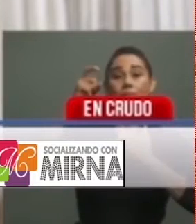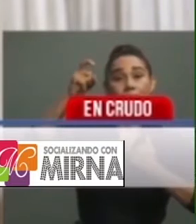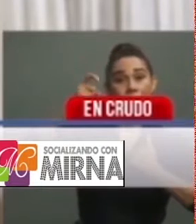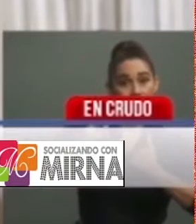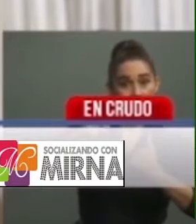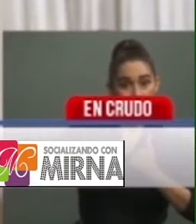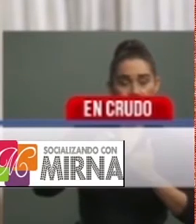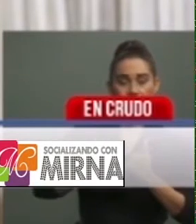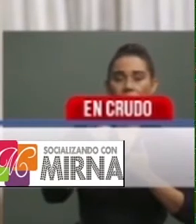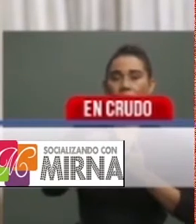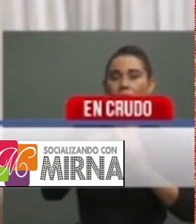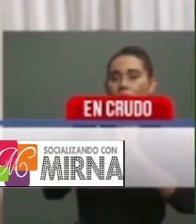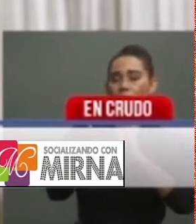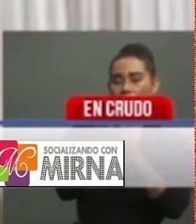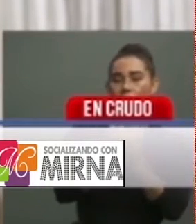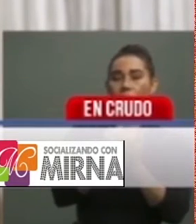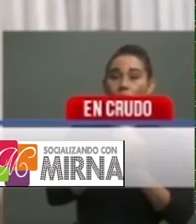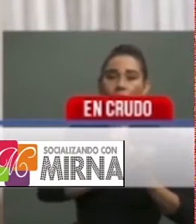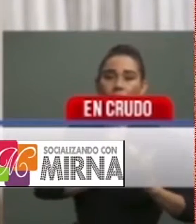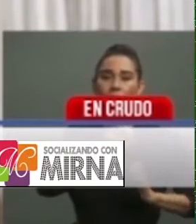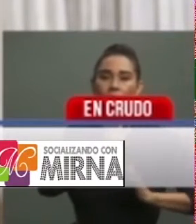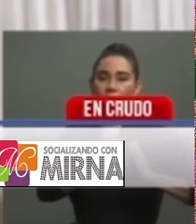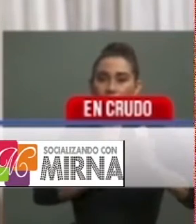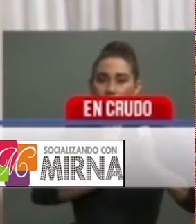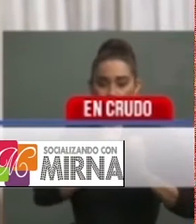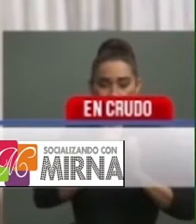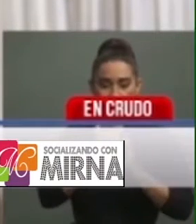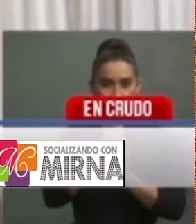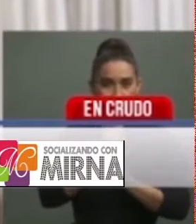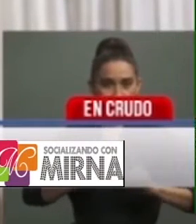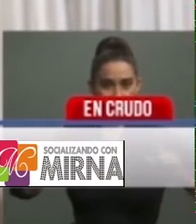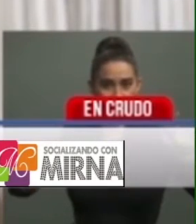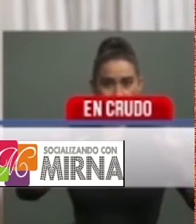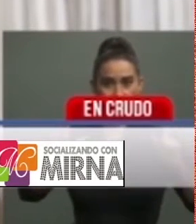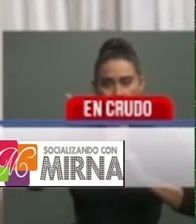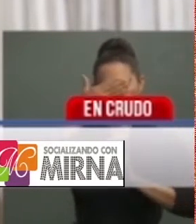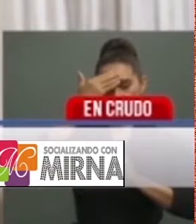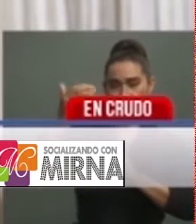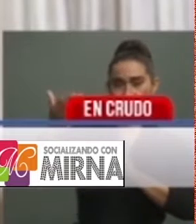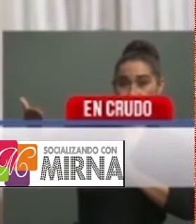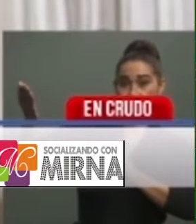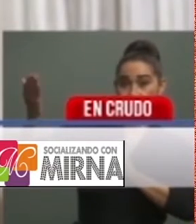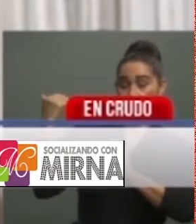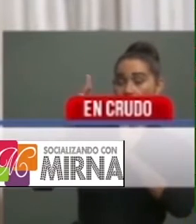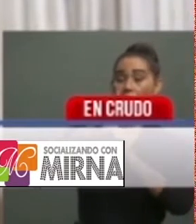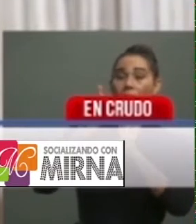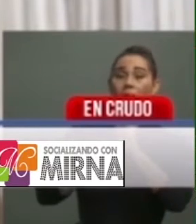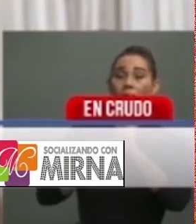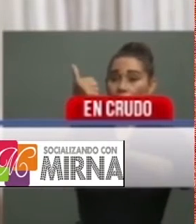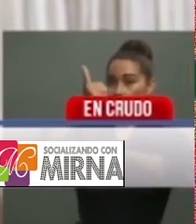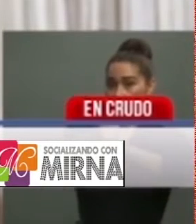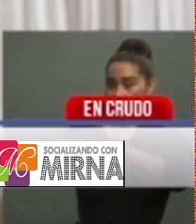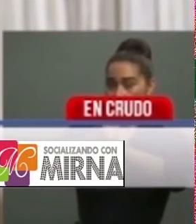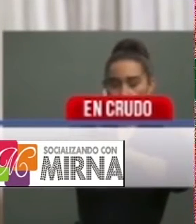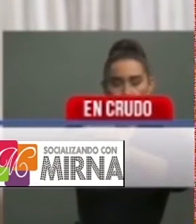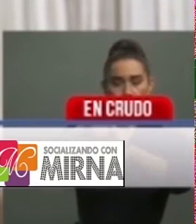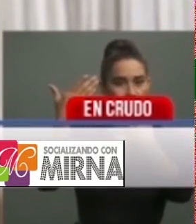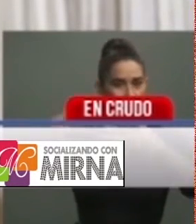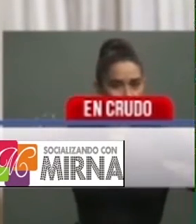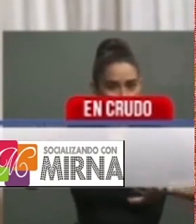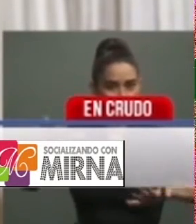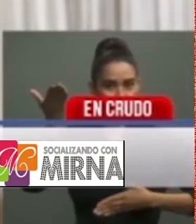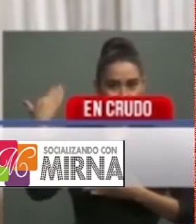porque era así, cada cual tenía que ser responsable de cuidarse y que el que no tuviera la mascarilla, usted le saliera huyendo. Pero